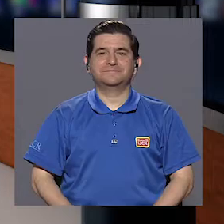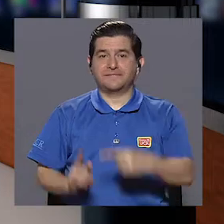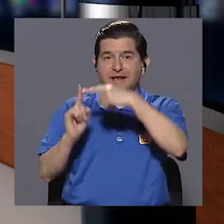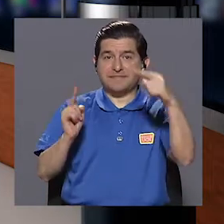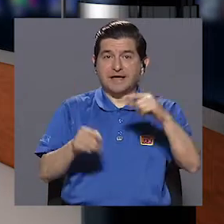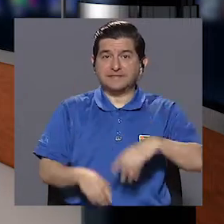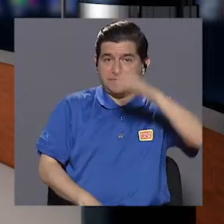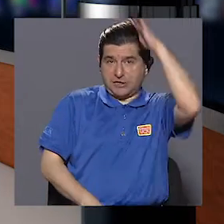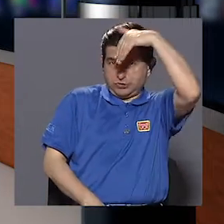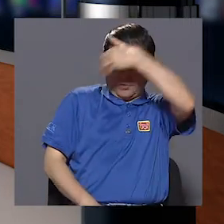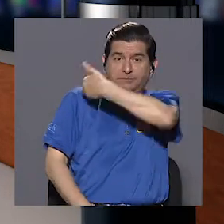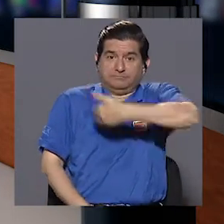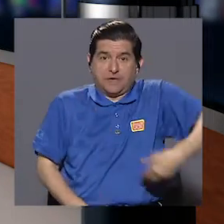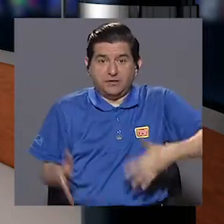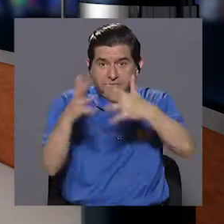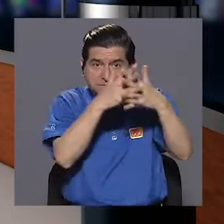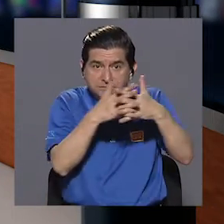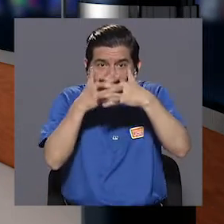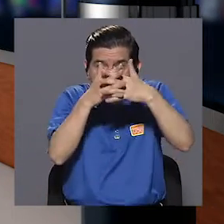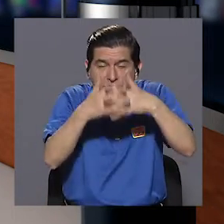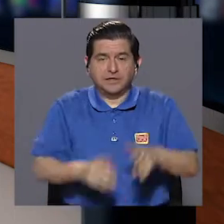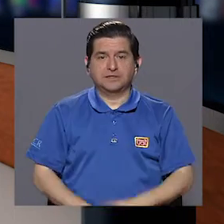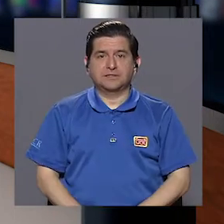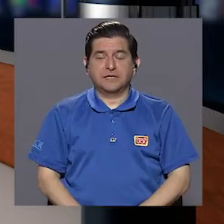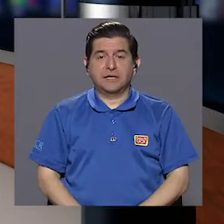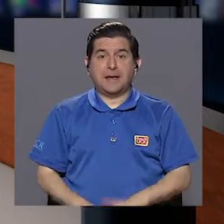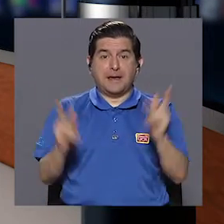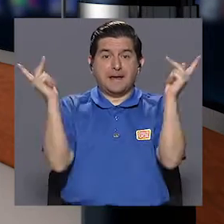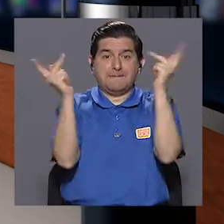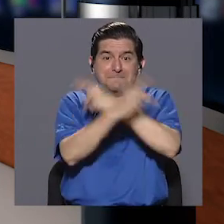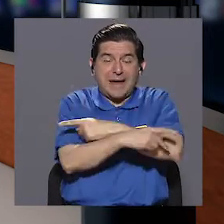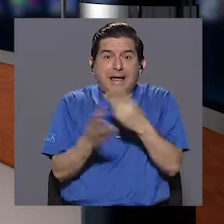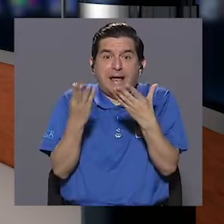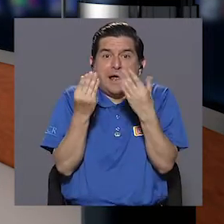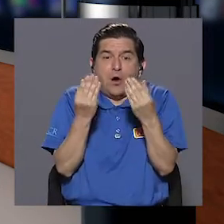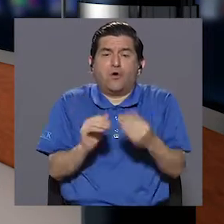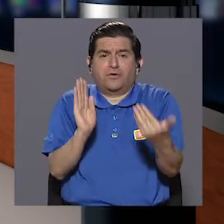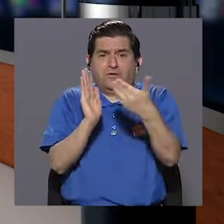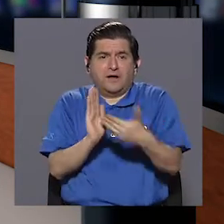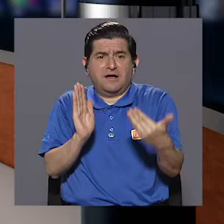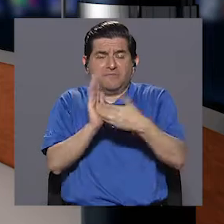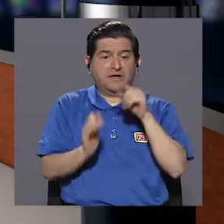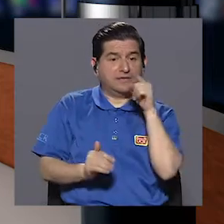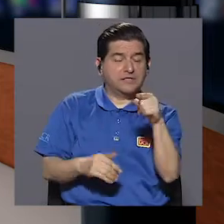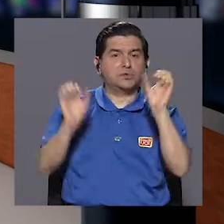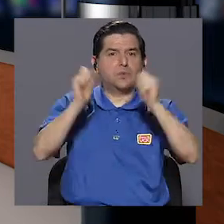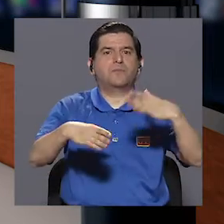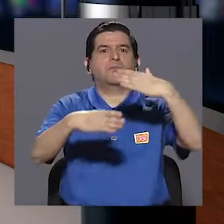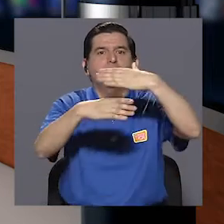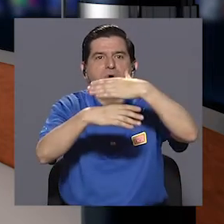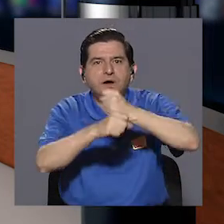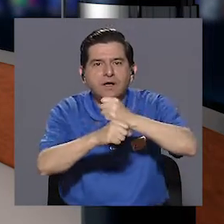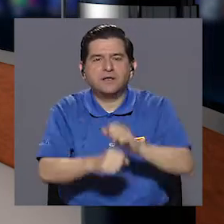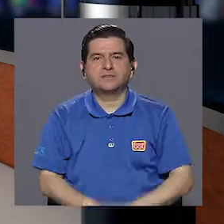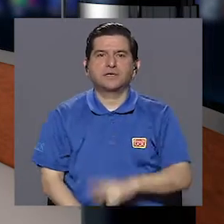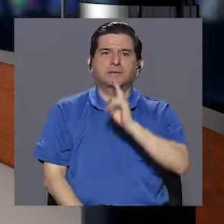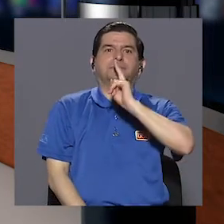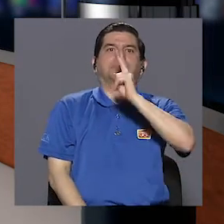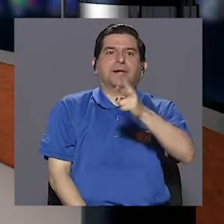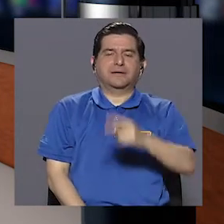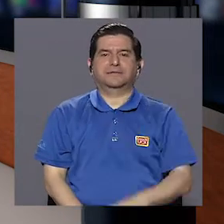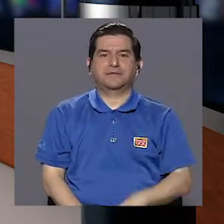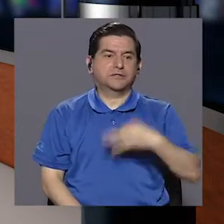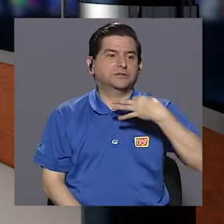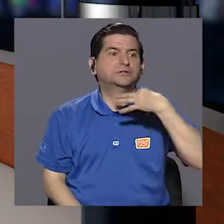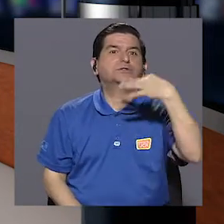Desde que Donald Trump llegó a la presidencia de los Estados Unidos, los peores temores sobre el daño que él es capaz de causar se han hecho